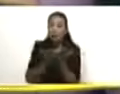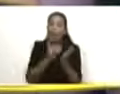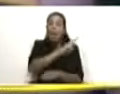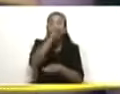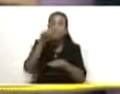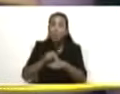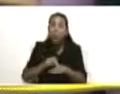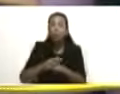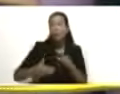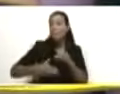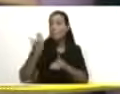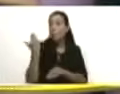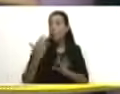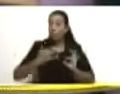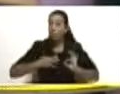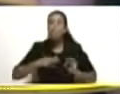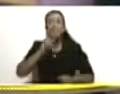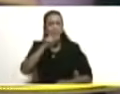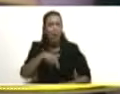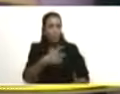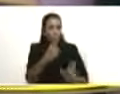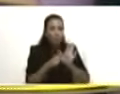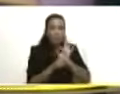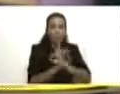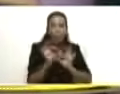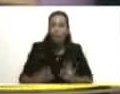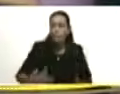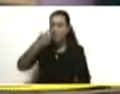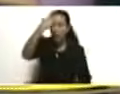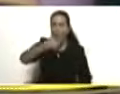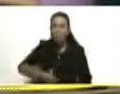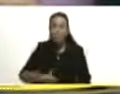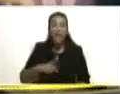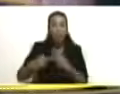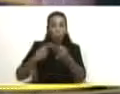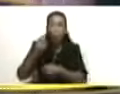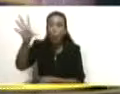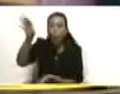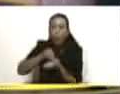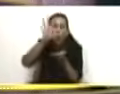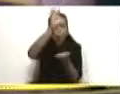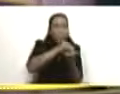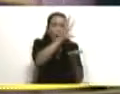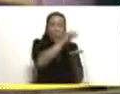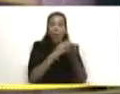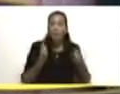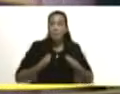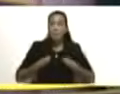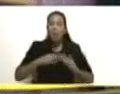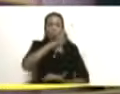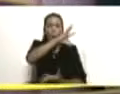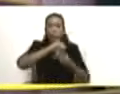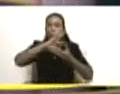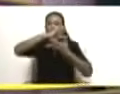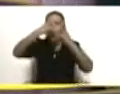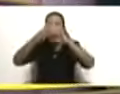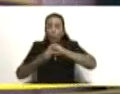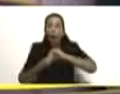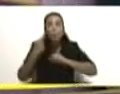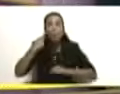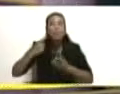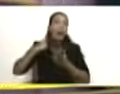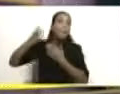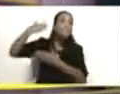Nacional de Moda, porque si algo nos ha atravesado en el colonialismo es en muchas formas de vida, y nosotros tenemos que mirar